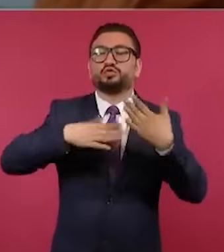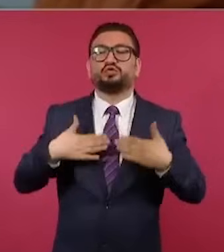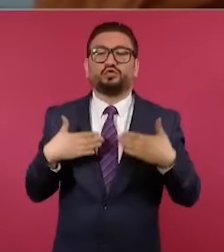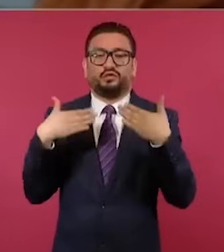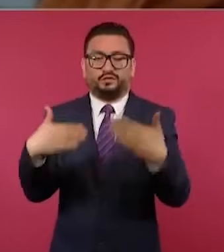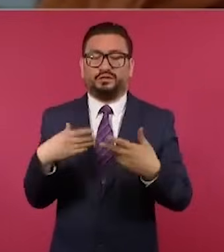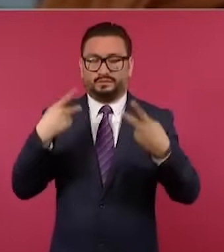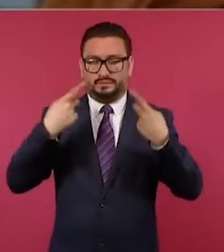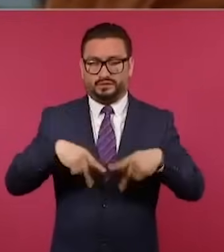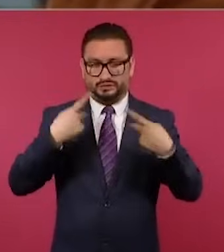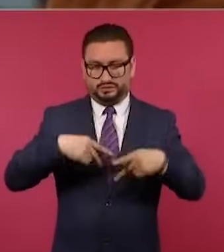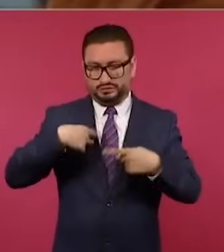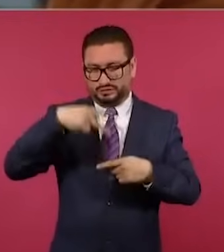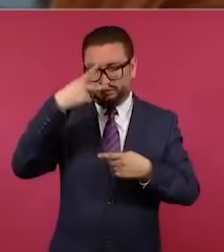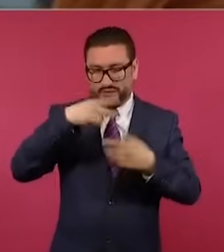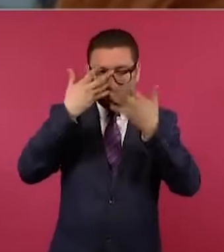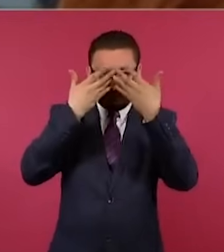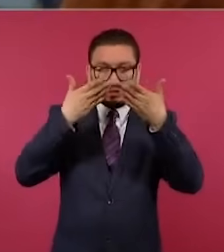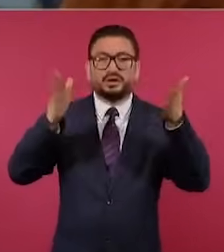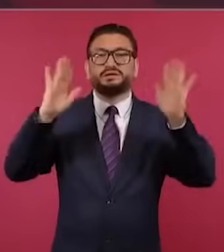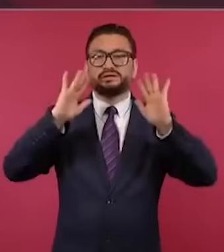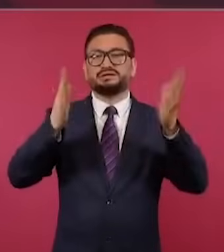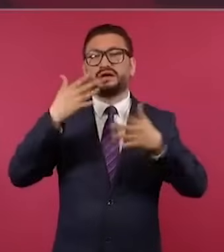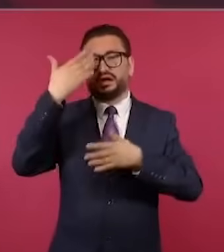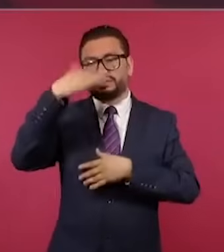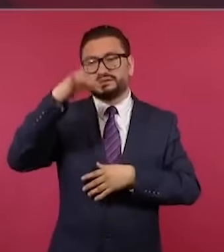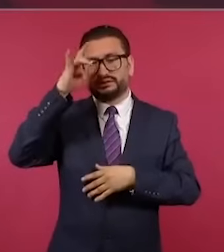El pueblo de México está muy politizado,